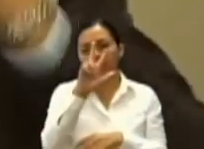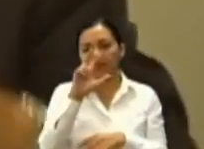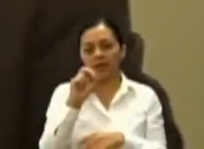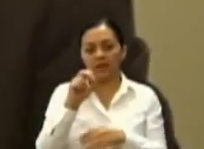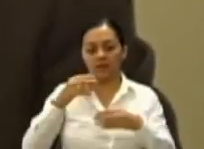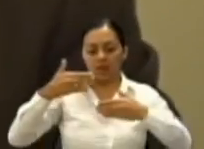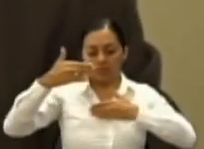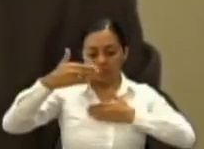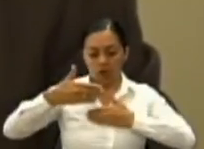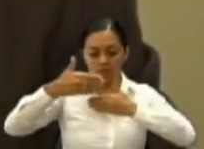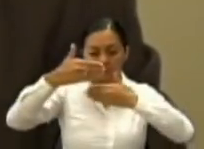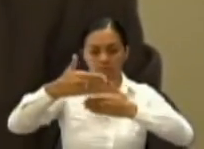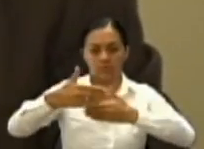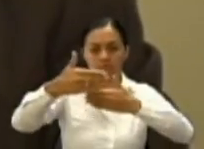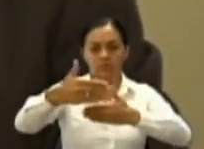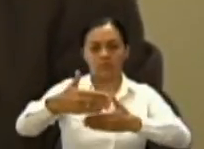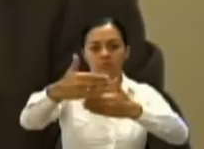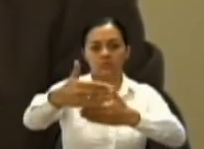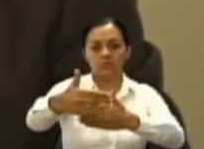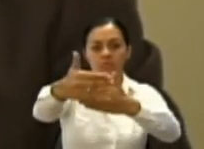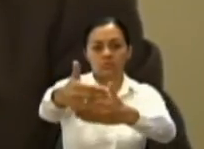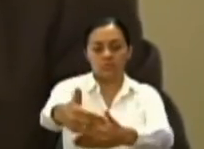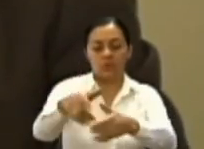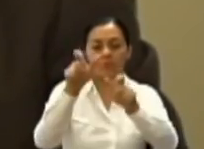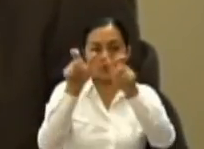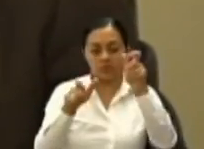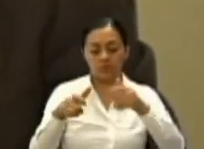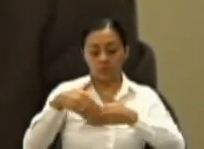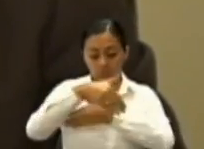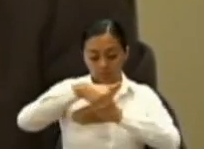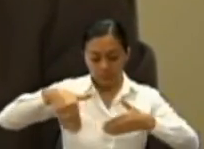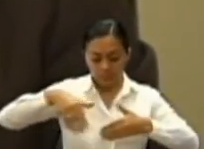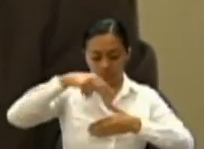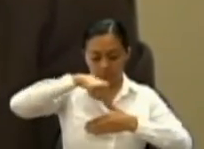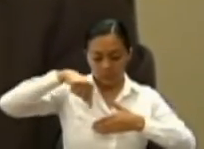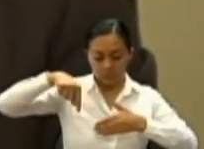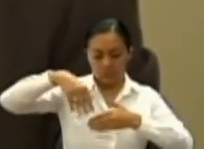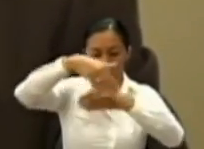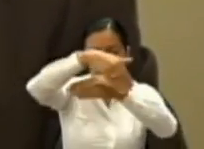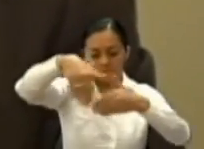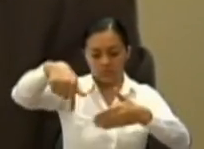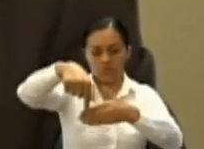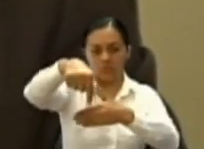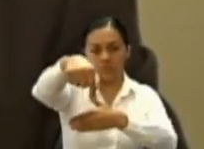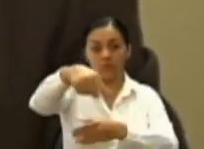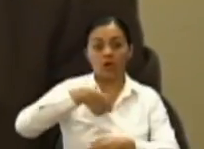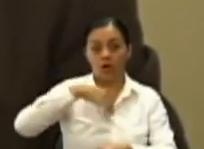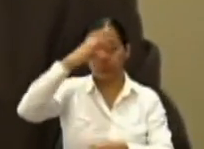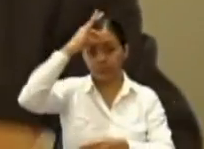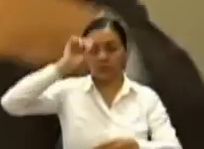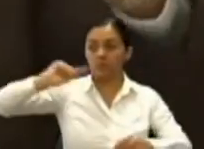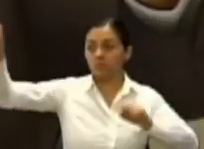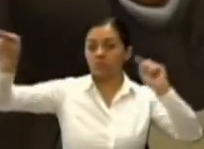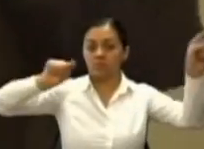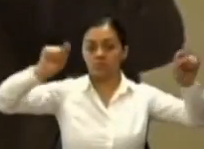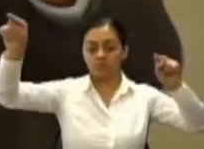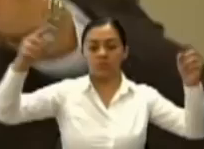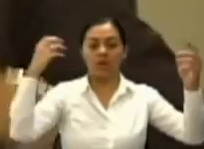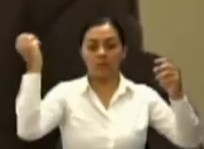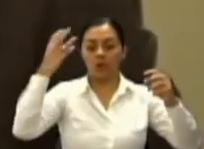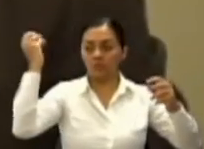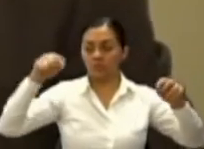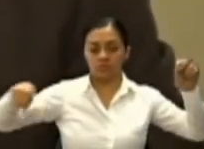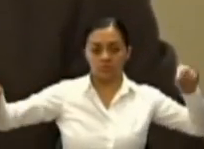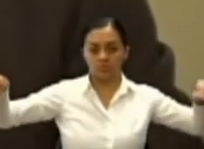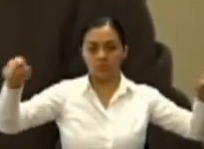bloques un millón de personas y más y ahora tenemos helicópteros para evacuar ahora tenemos a hospitales donde atender tenemos el escudo de uno